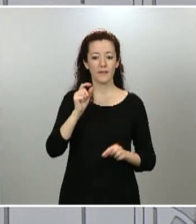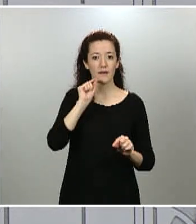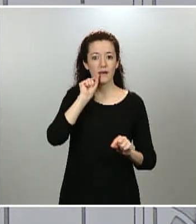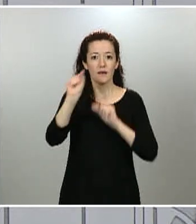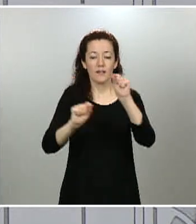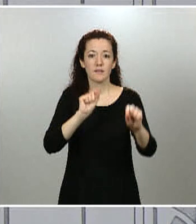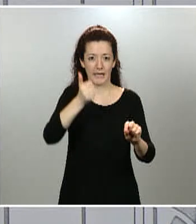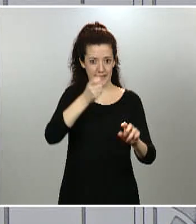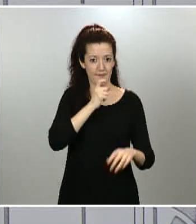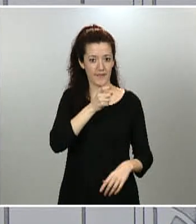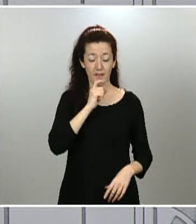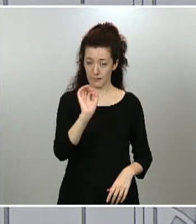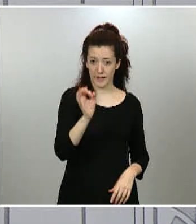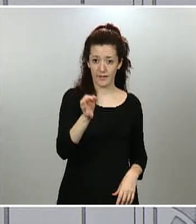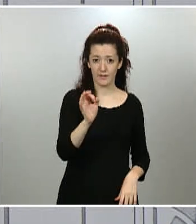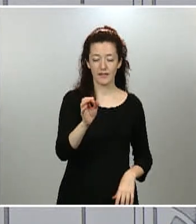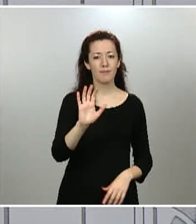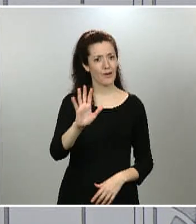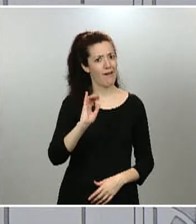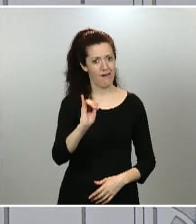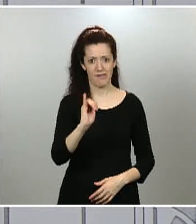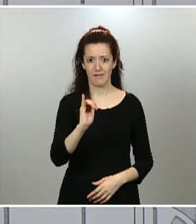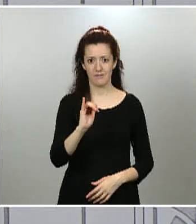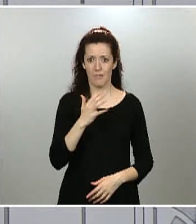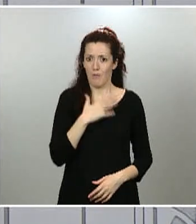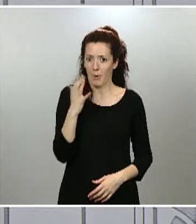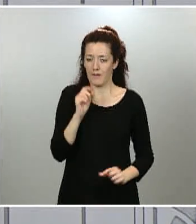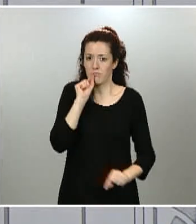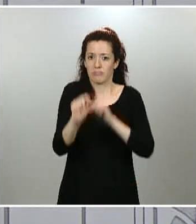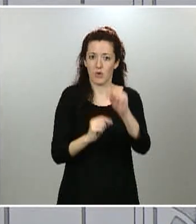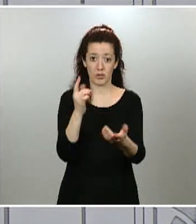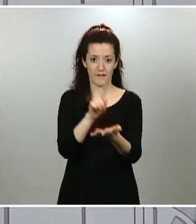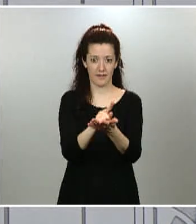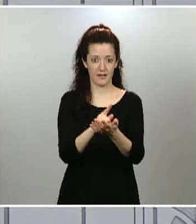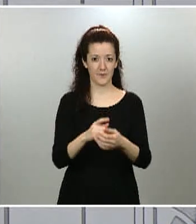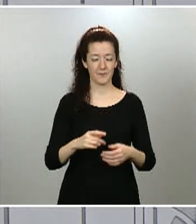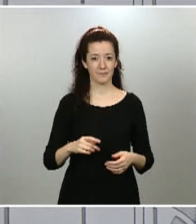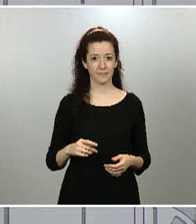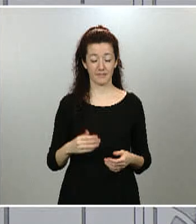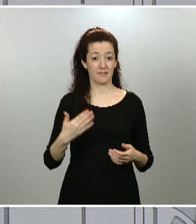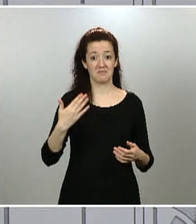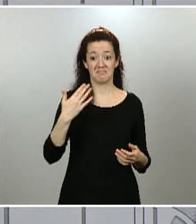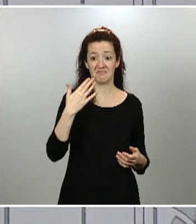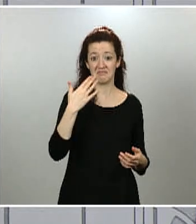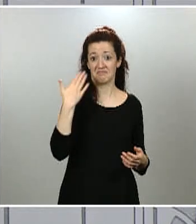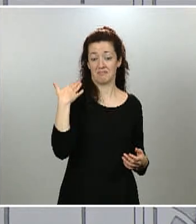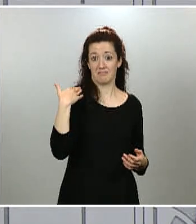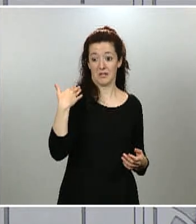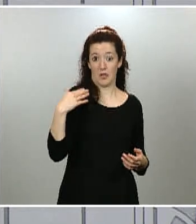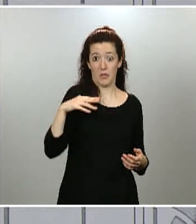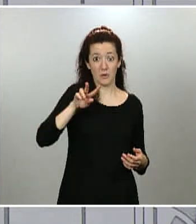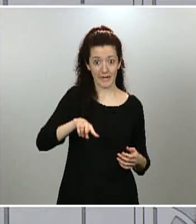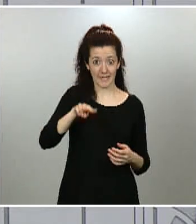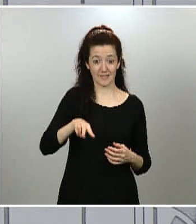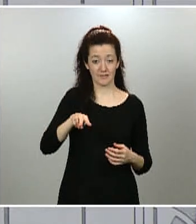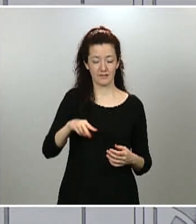Y si tenemos suficiente memoria, no necesitamos años de memoria, necesitamos solamente 2 meses de memoria, sabemos